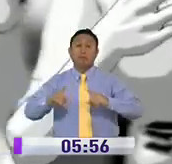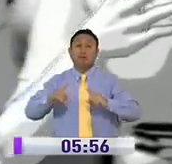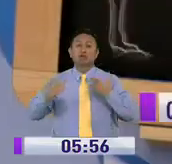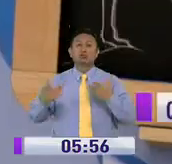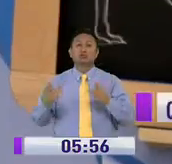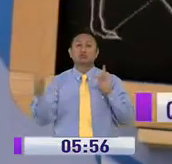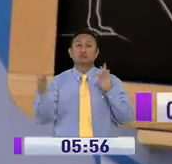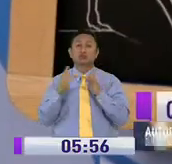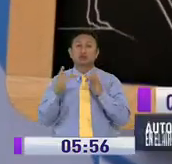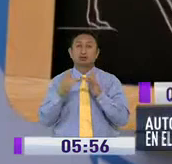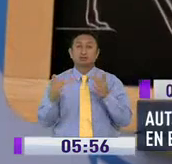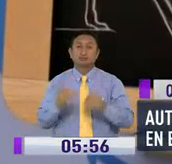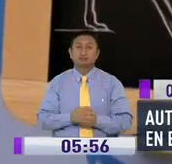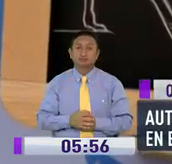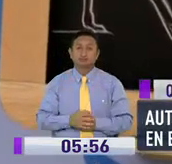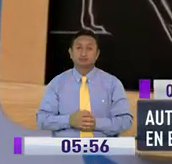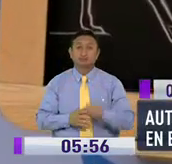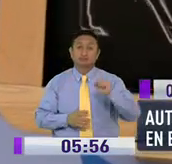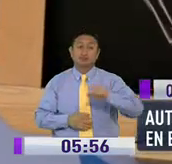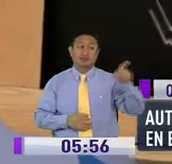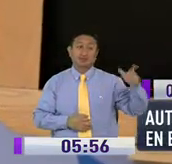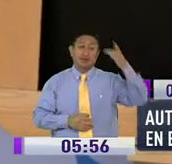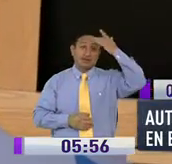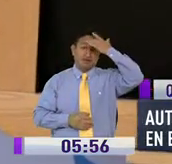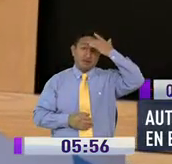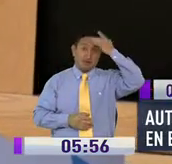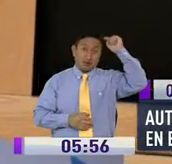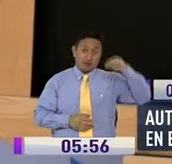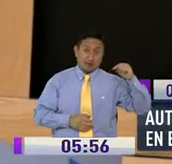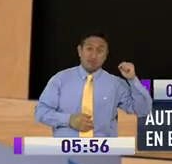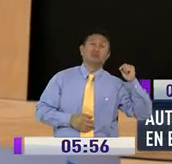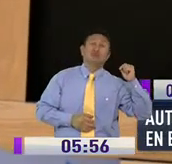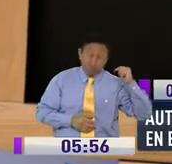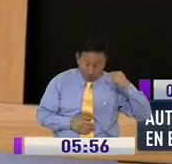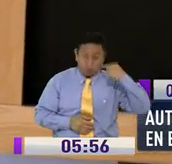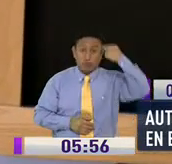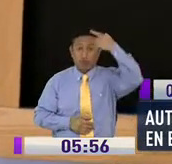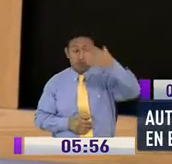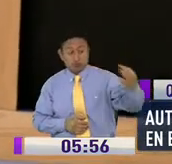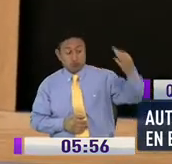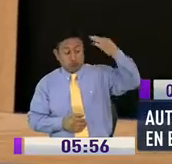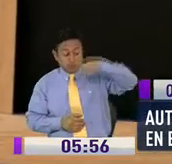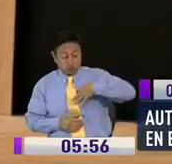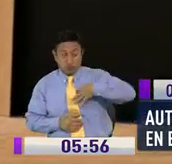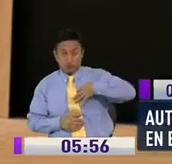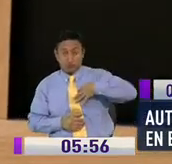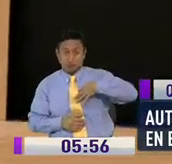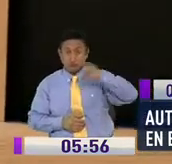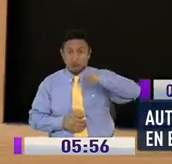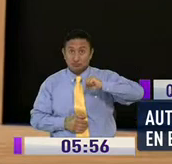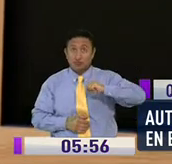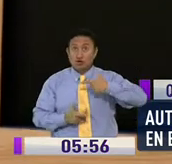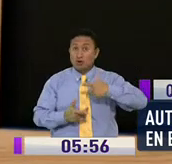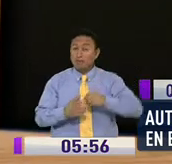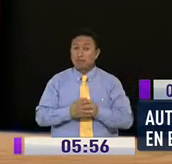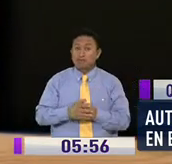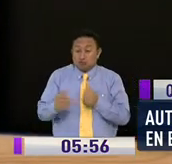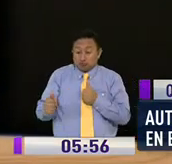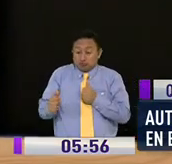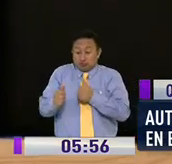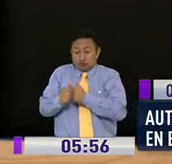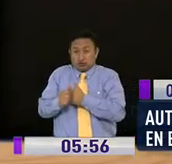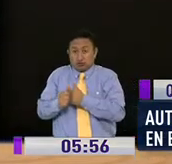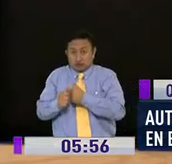contagio solo se da si proviene de una persona que está infectada con COVID-19 y si se encuentra a una distancia próxima